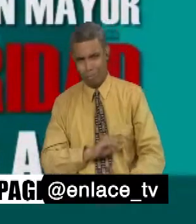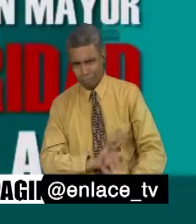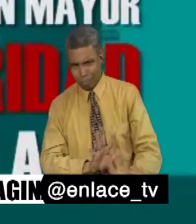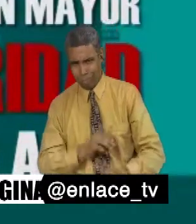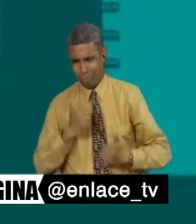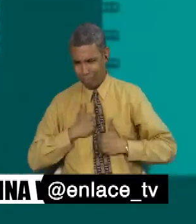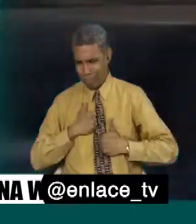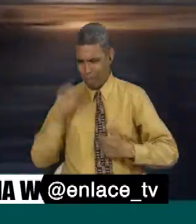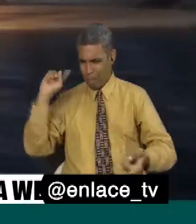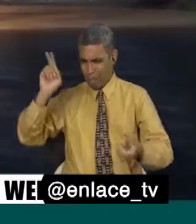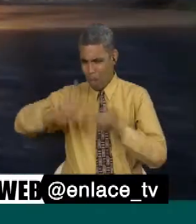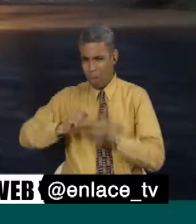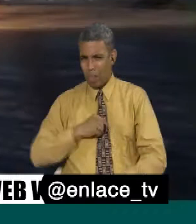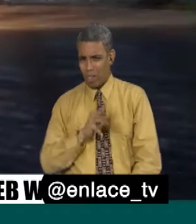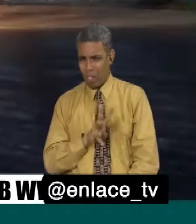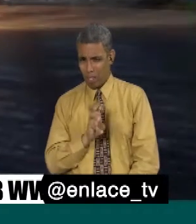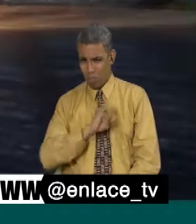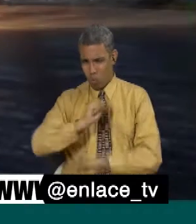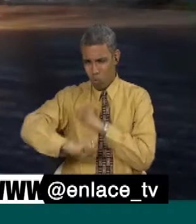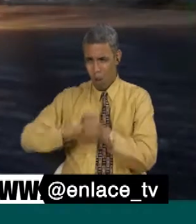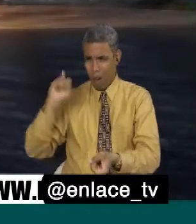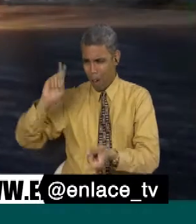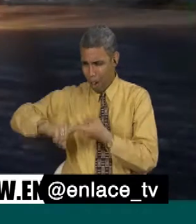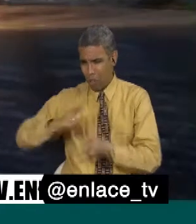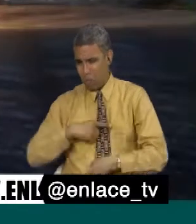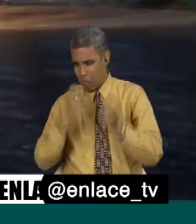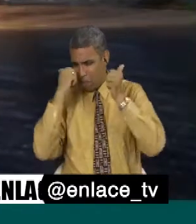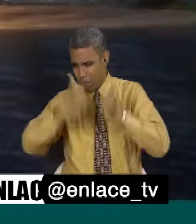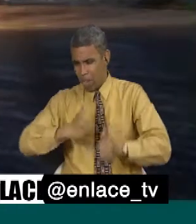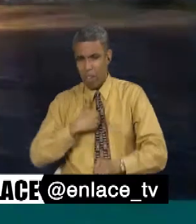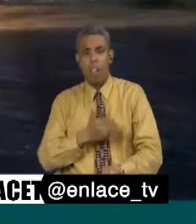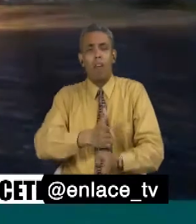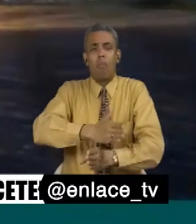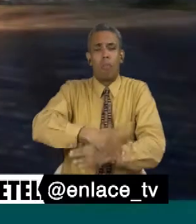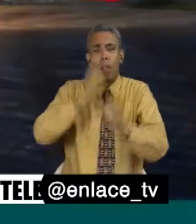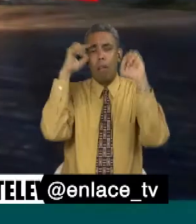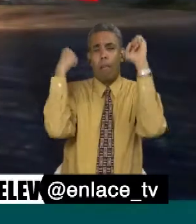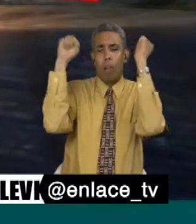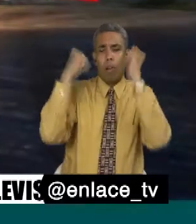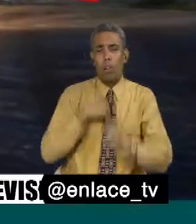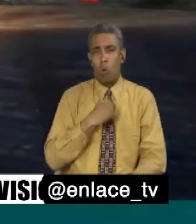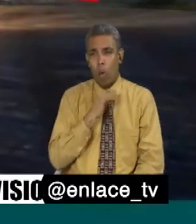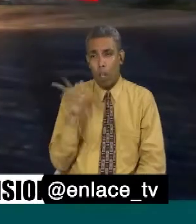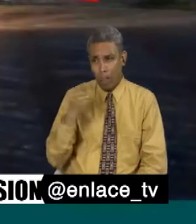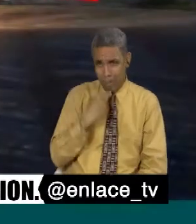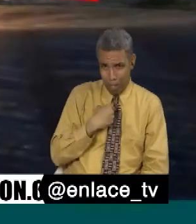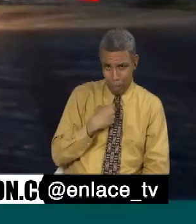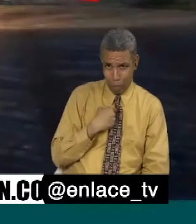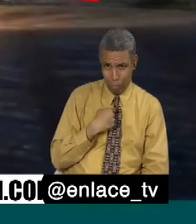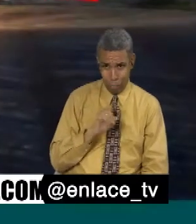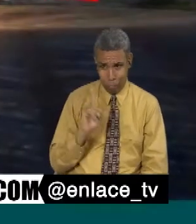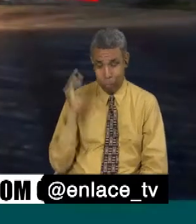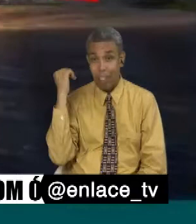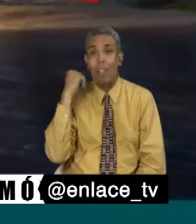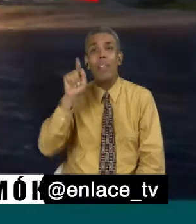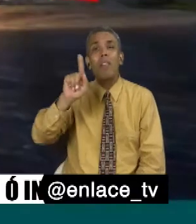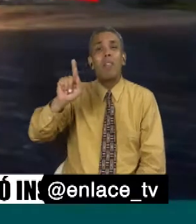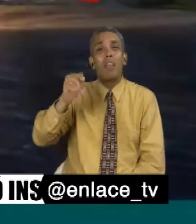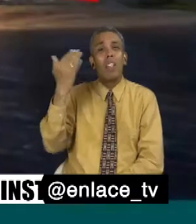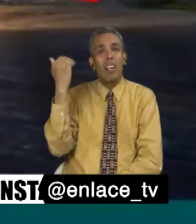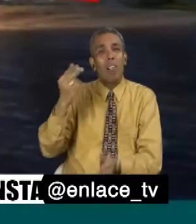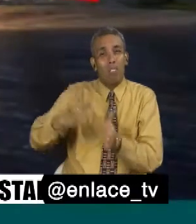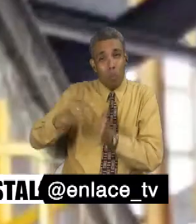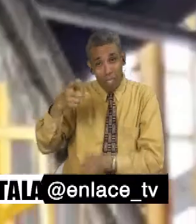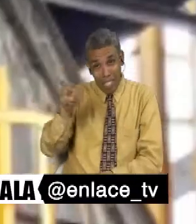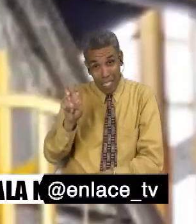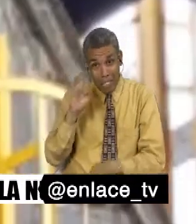años consecutivos, pero la realidad es contundentemente contradictoria. El techo del tanque K007 se hundió el 26 de febrero de 2017 en el